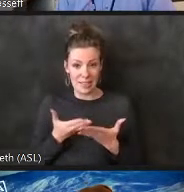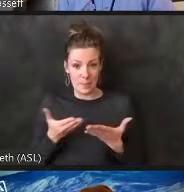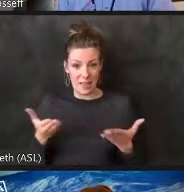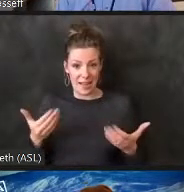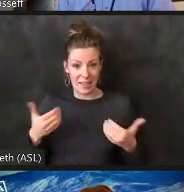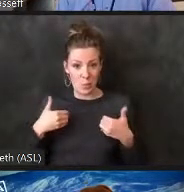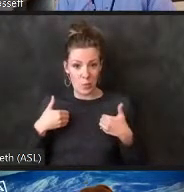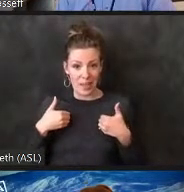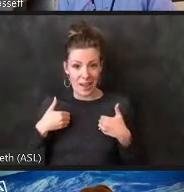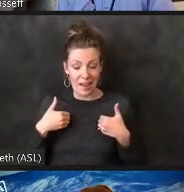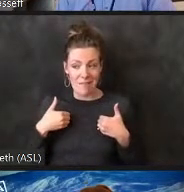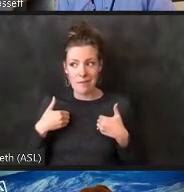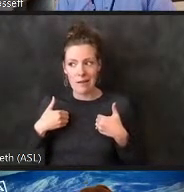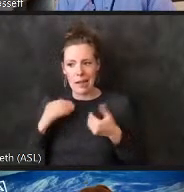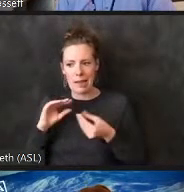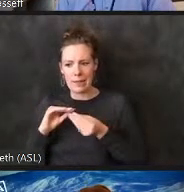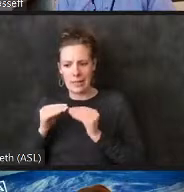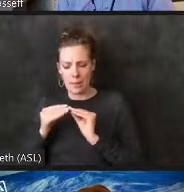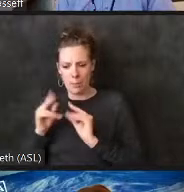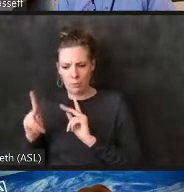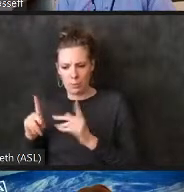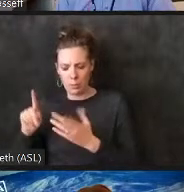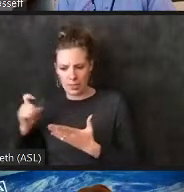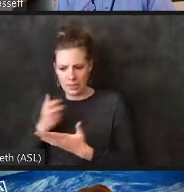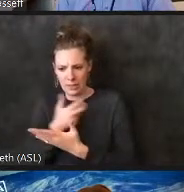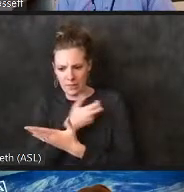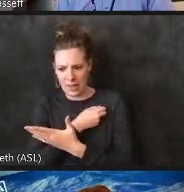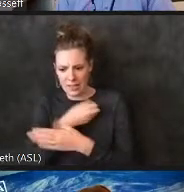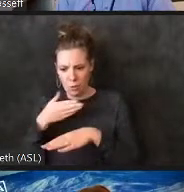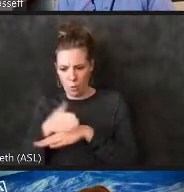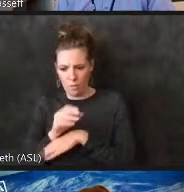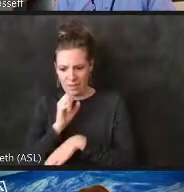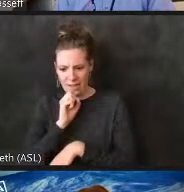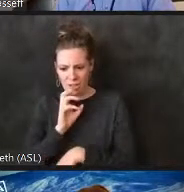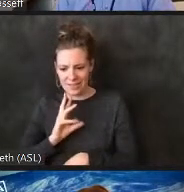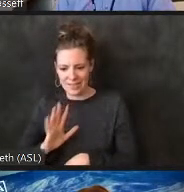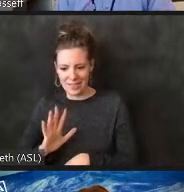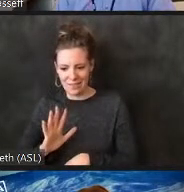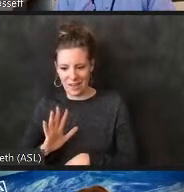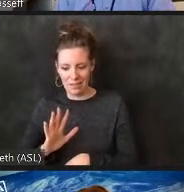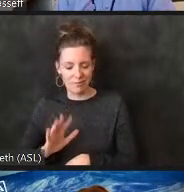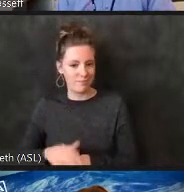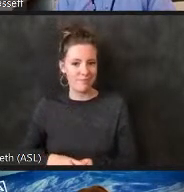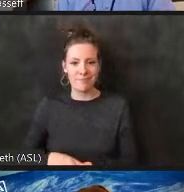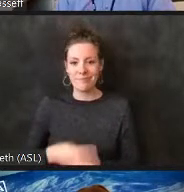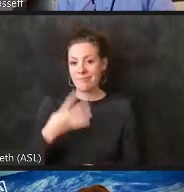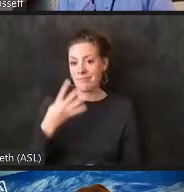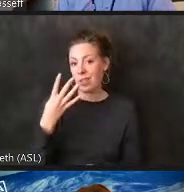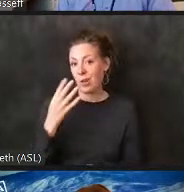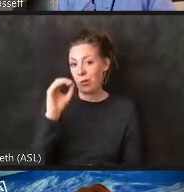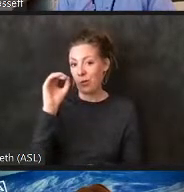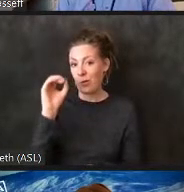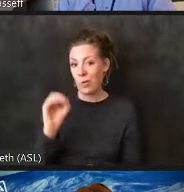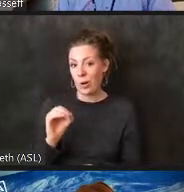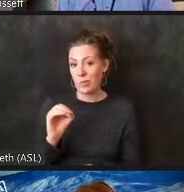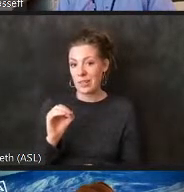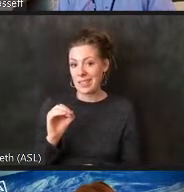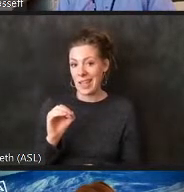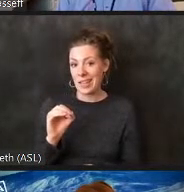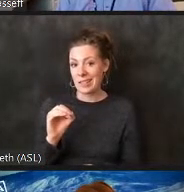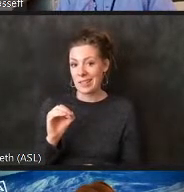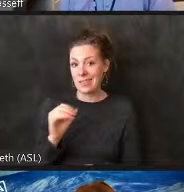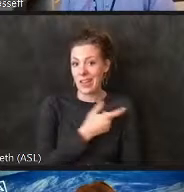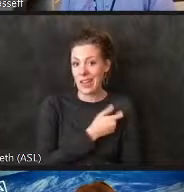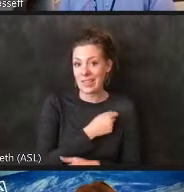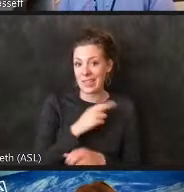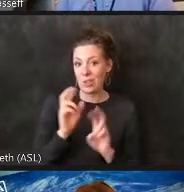miramos lo sufrido que tenemos ahorita de vacunas, para gente arriba de la edad de